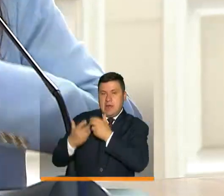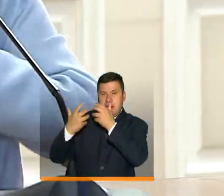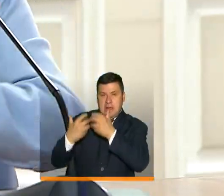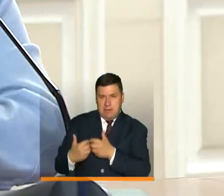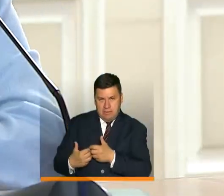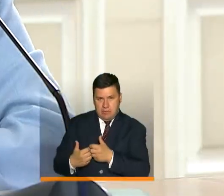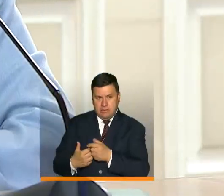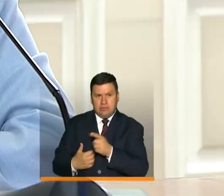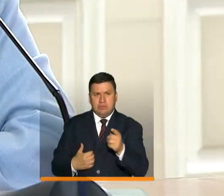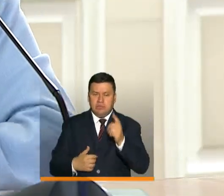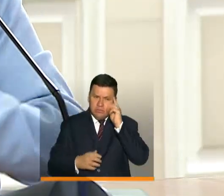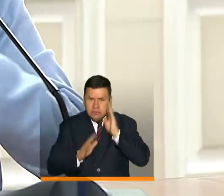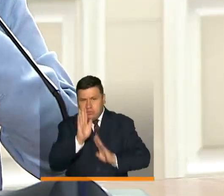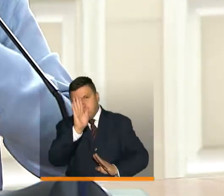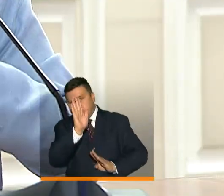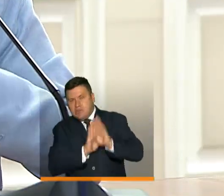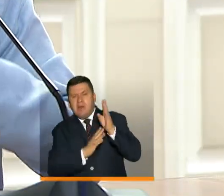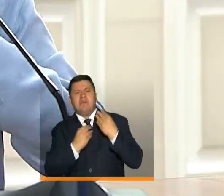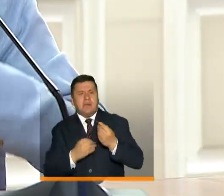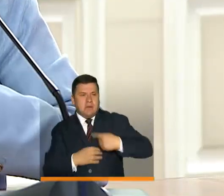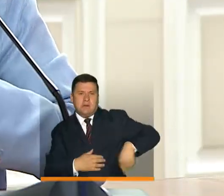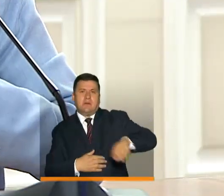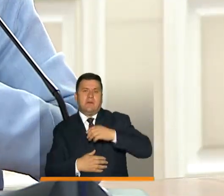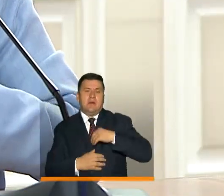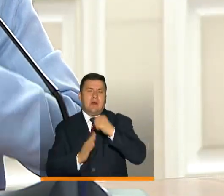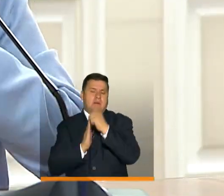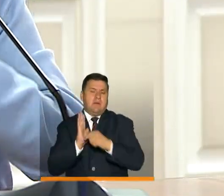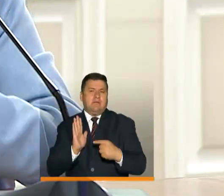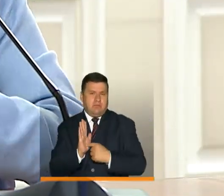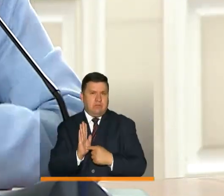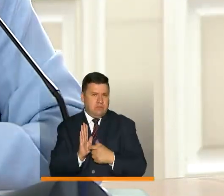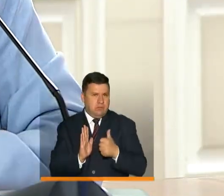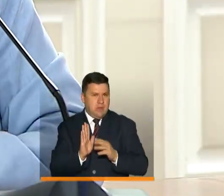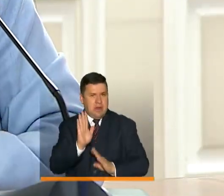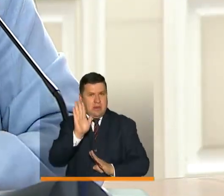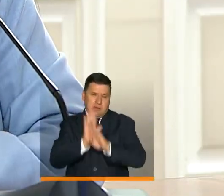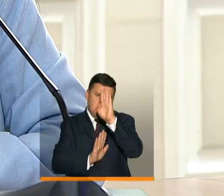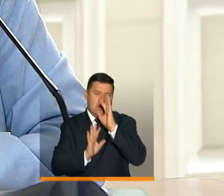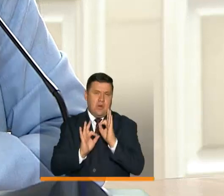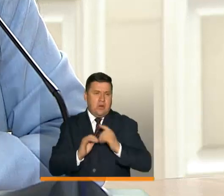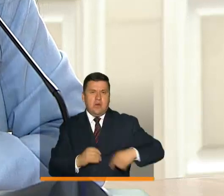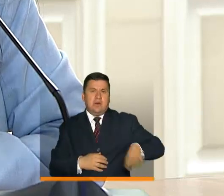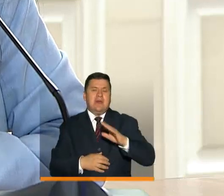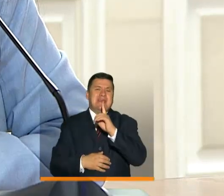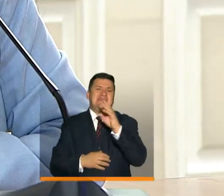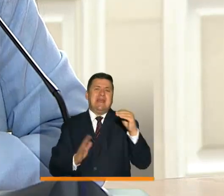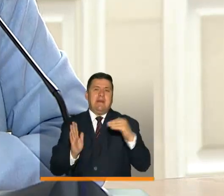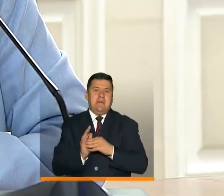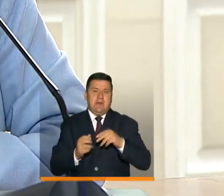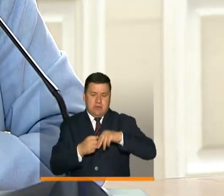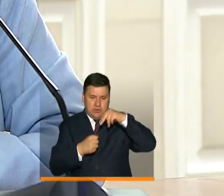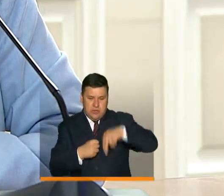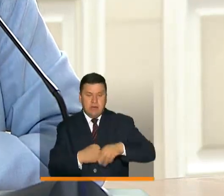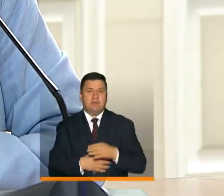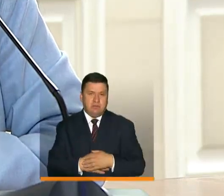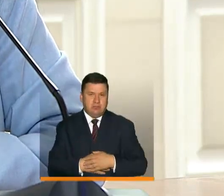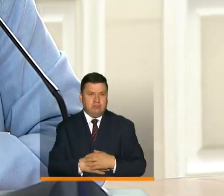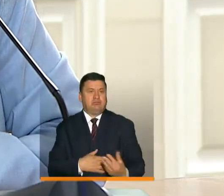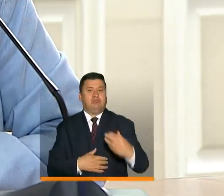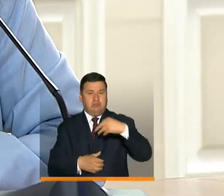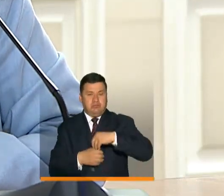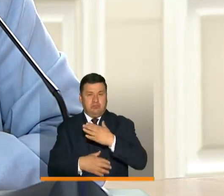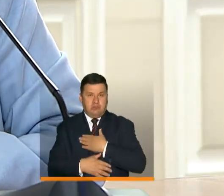empresas como de emprendedores, para que este programa sea exitoso y para que estos 100.000 ciudadanos,